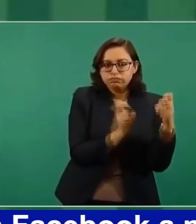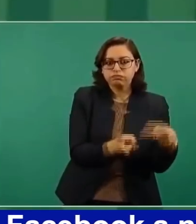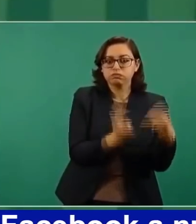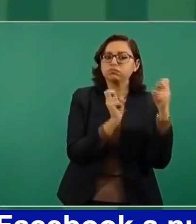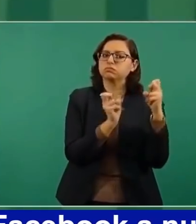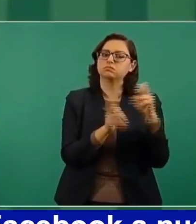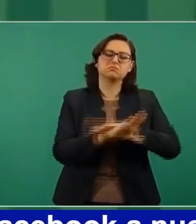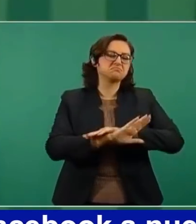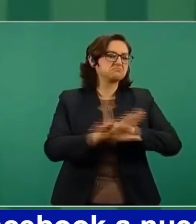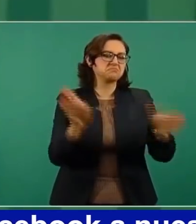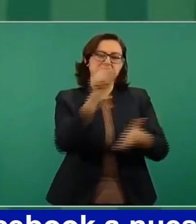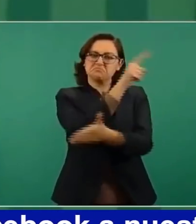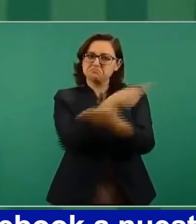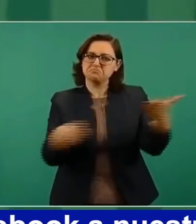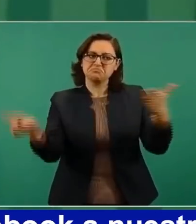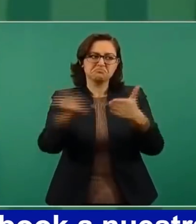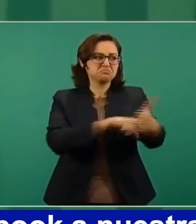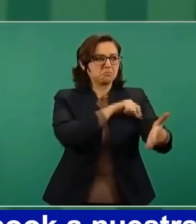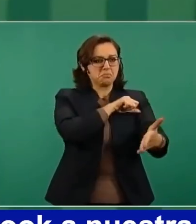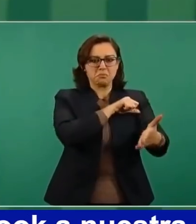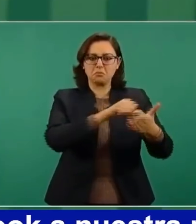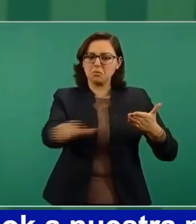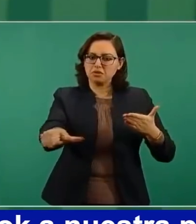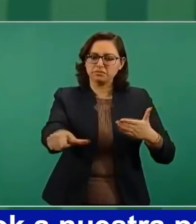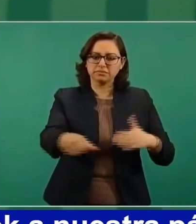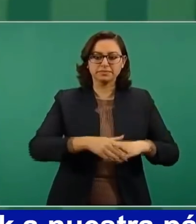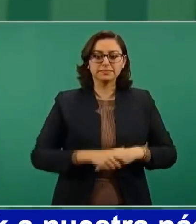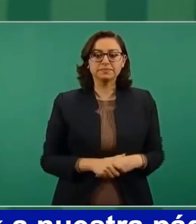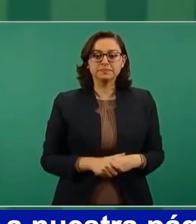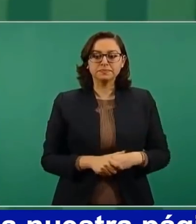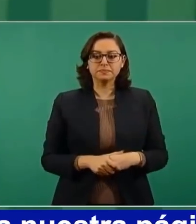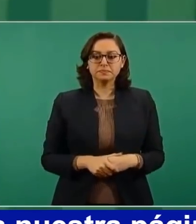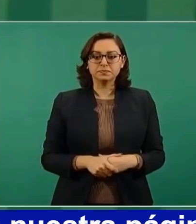se cancela la concesión.